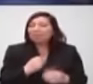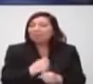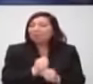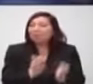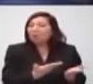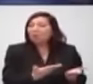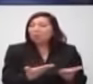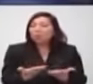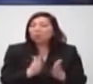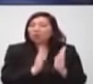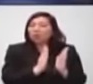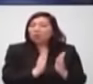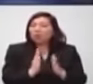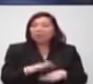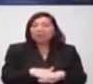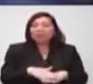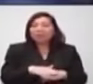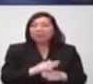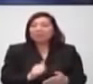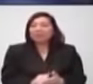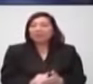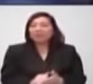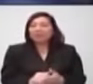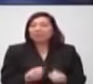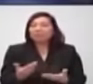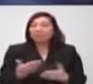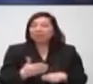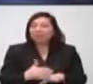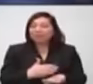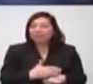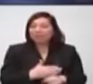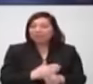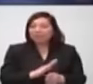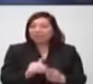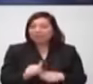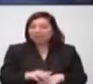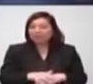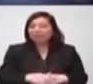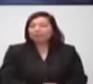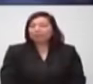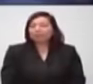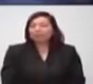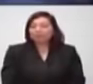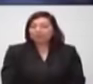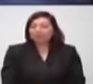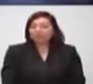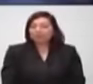armónicamente, ordenadamente, planificadamente un desarrollo vial en toda la capital.